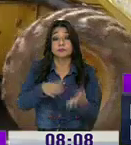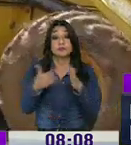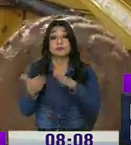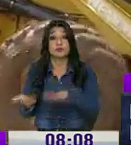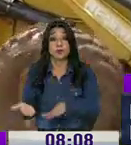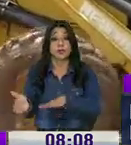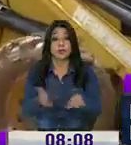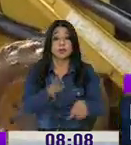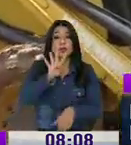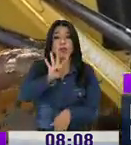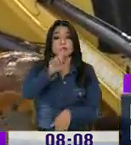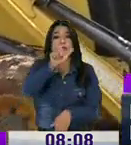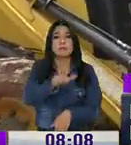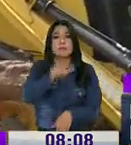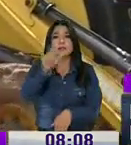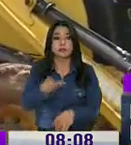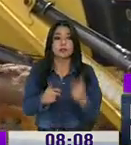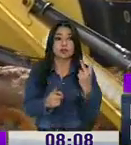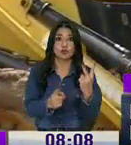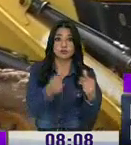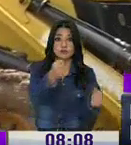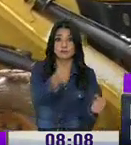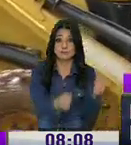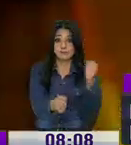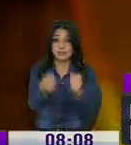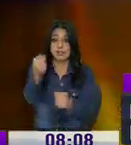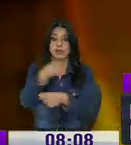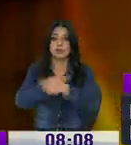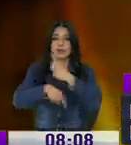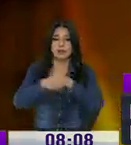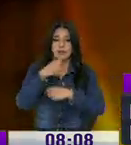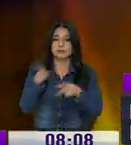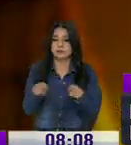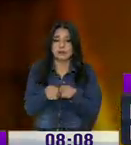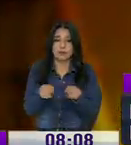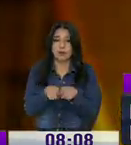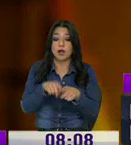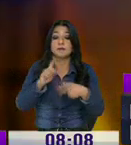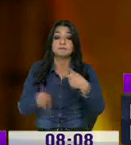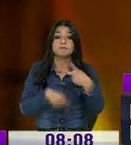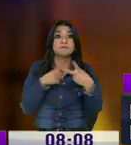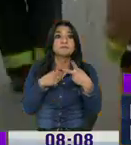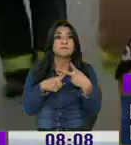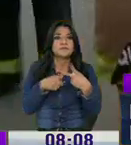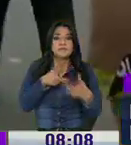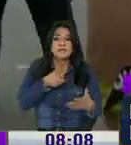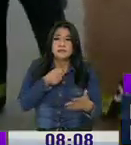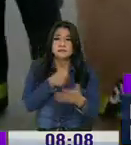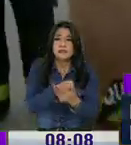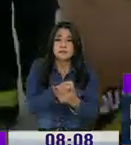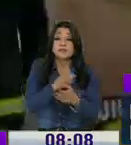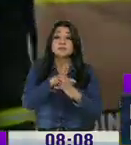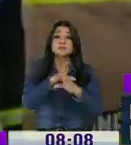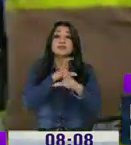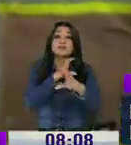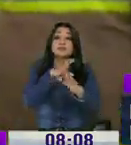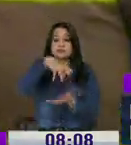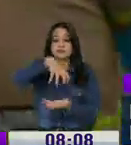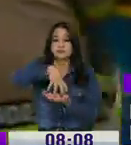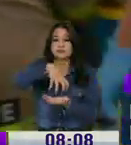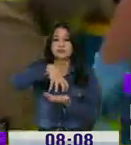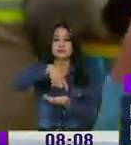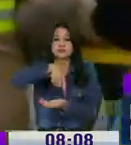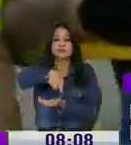y otras 4 que viajaban en 2 vehículos resultaron heridas. De la misma forma fue catalogado el percance que sufrió un bus interprovincial